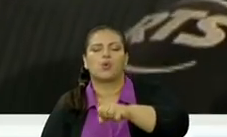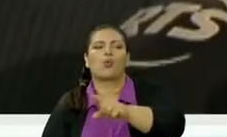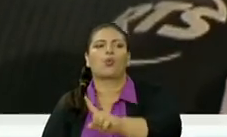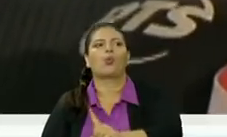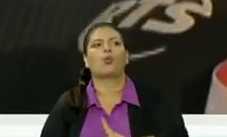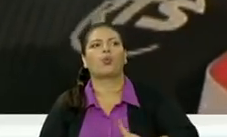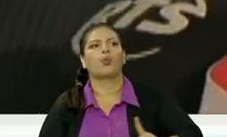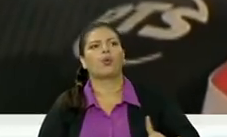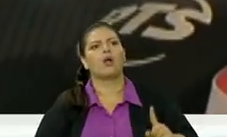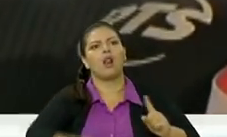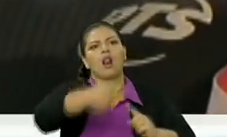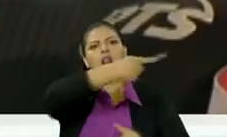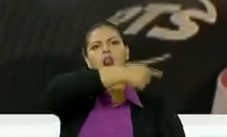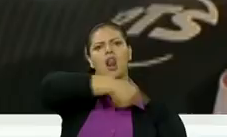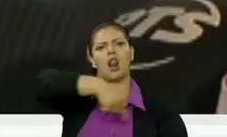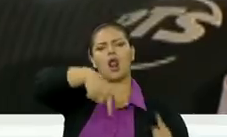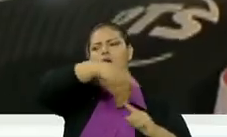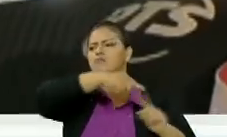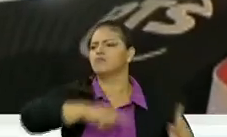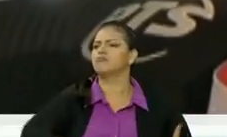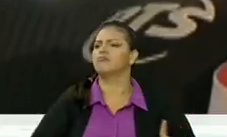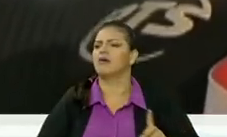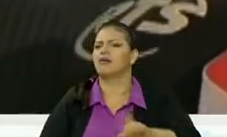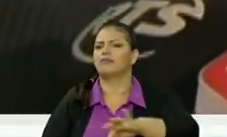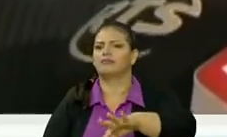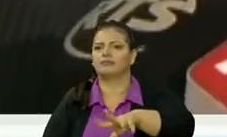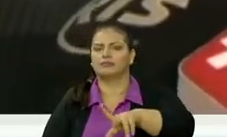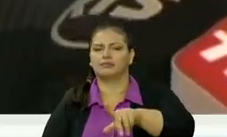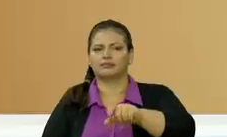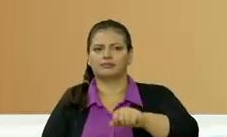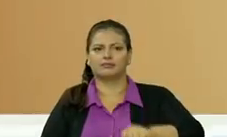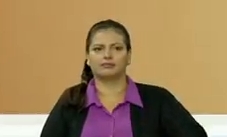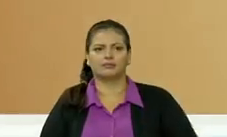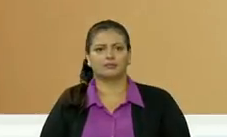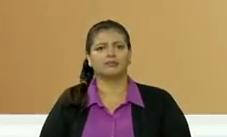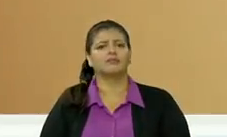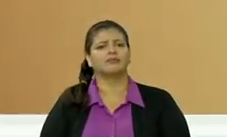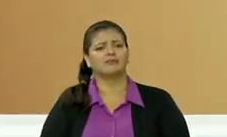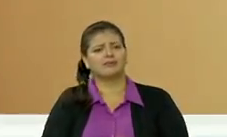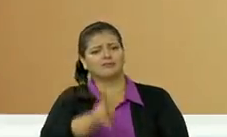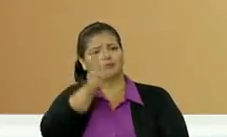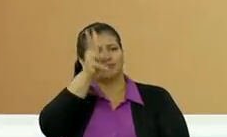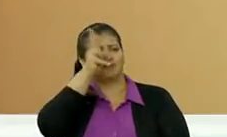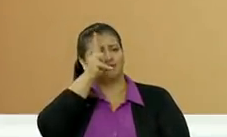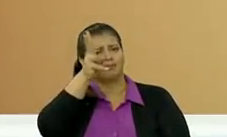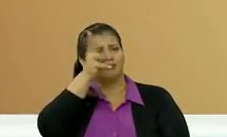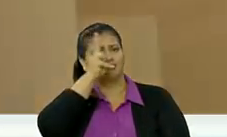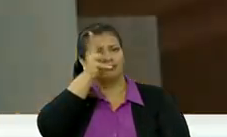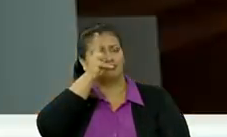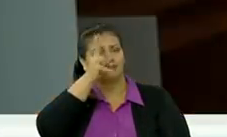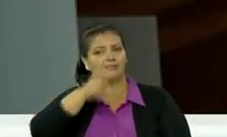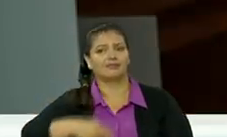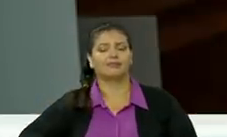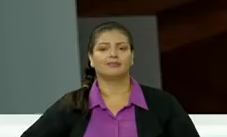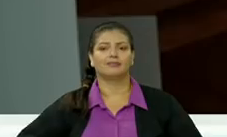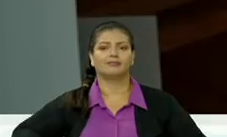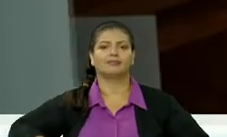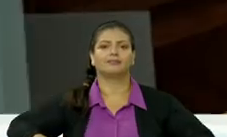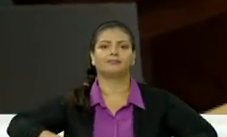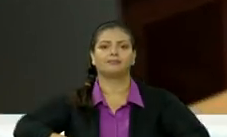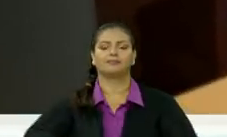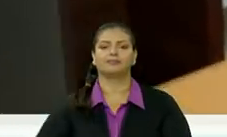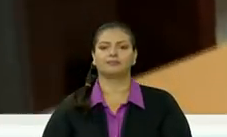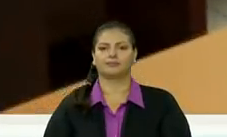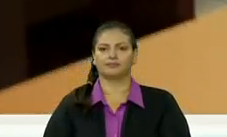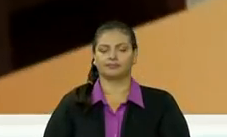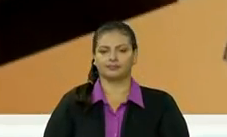y pendetón. Sí, las dos cosas al mismo tiempo. Bien conjugado. ¿Cómo serían esas dos cosas juntas? Claro, que normalmente la audacia